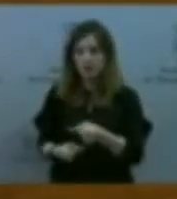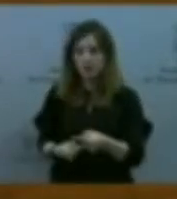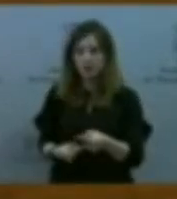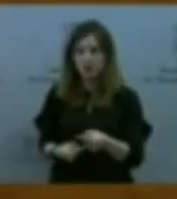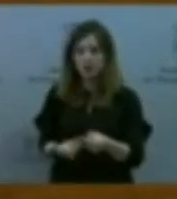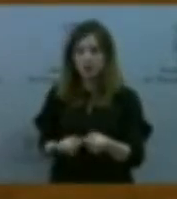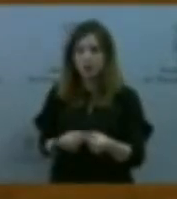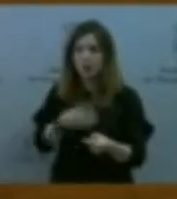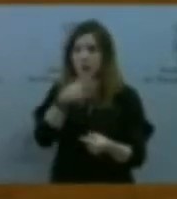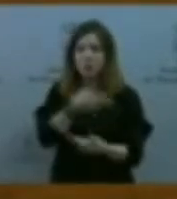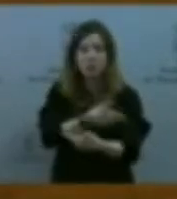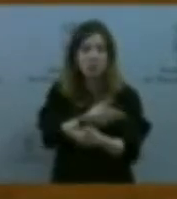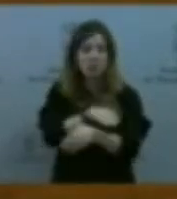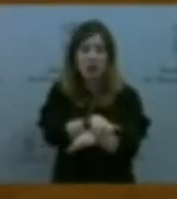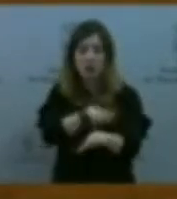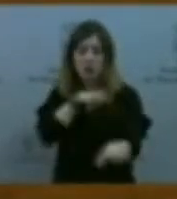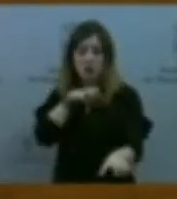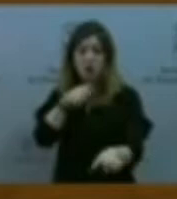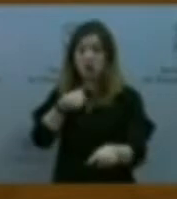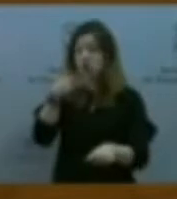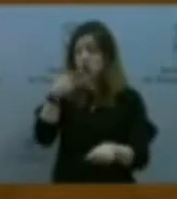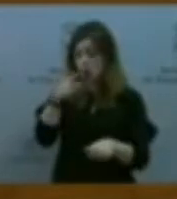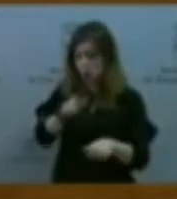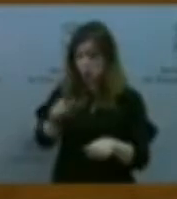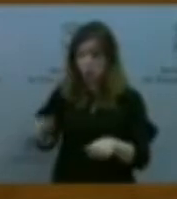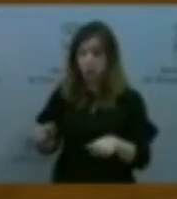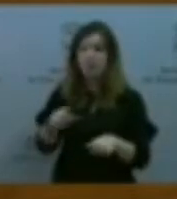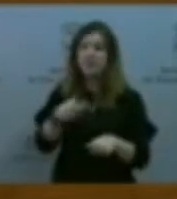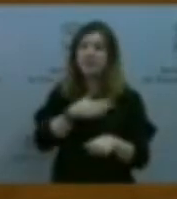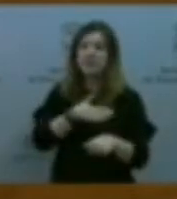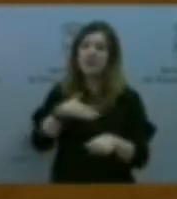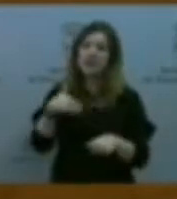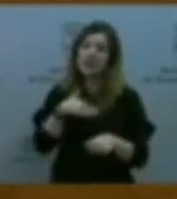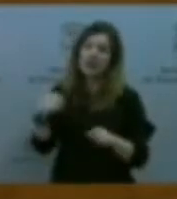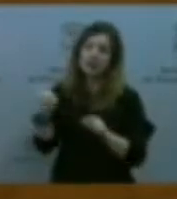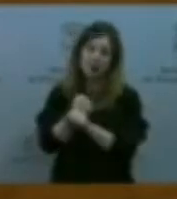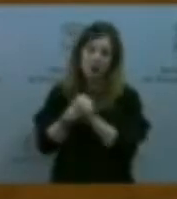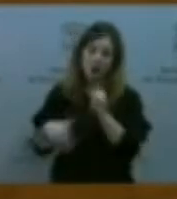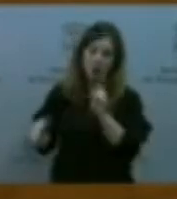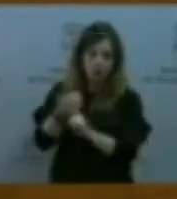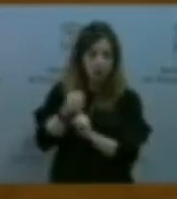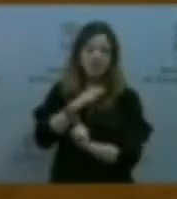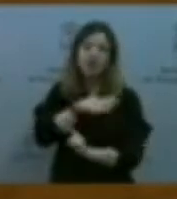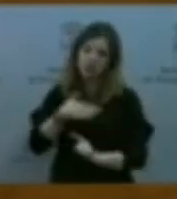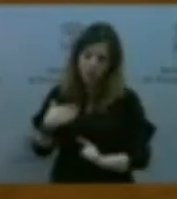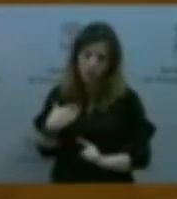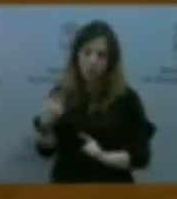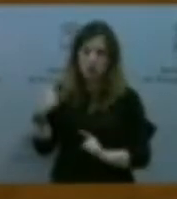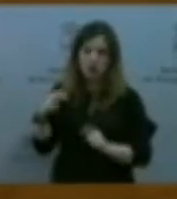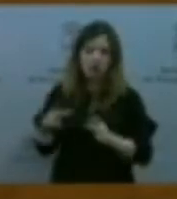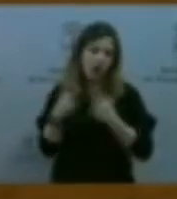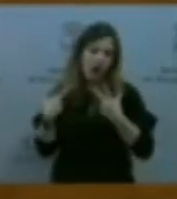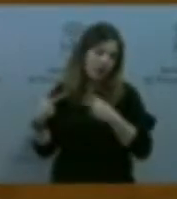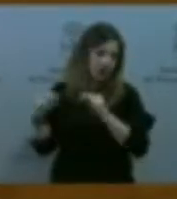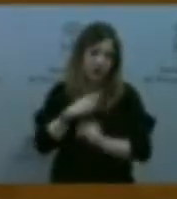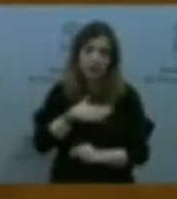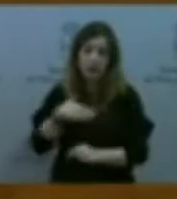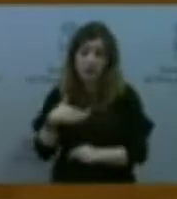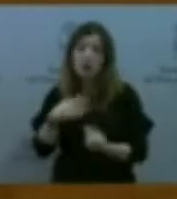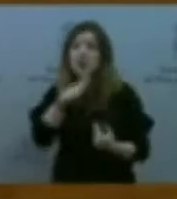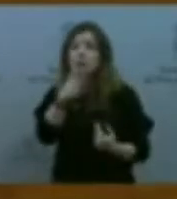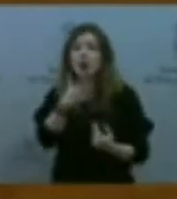conozco, están deseando salir y abandonar. ¿Por qué? Porque lo que desean es tener un empleo que